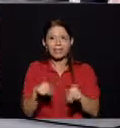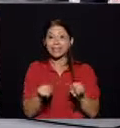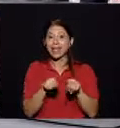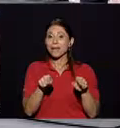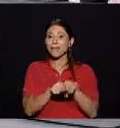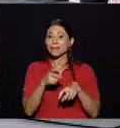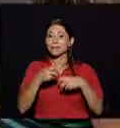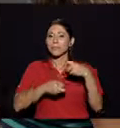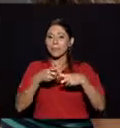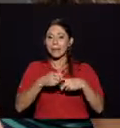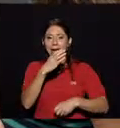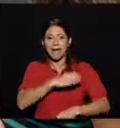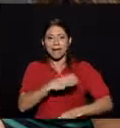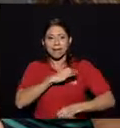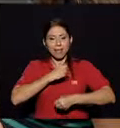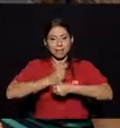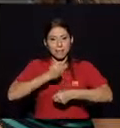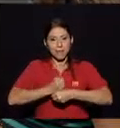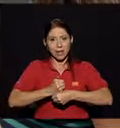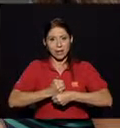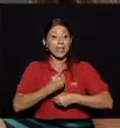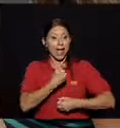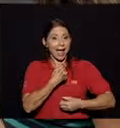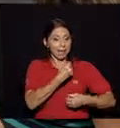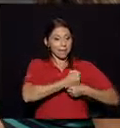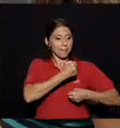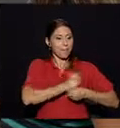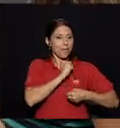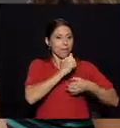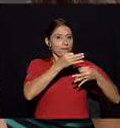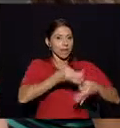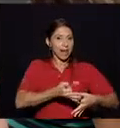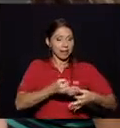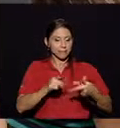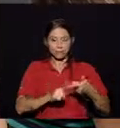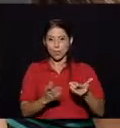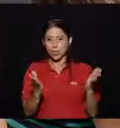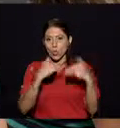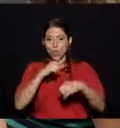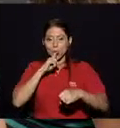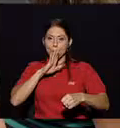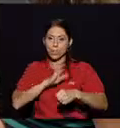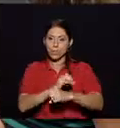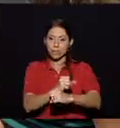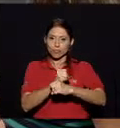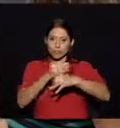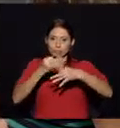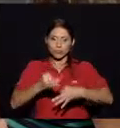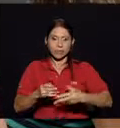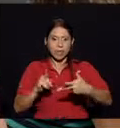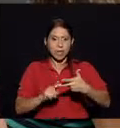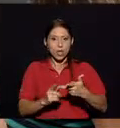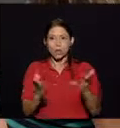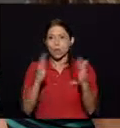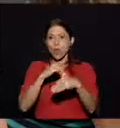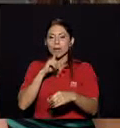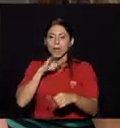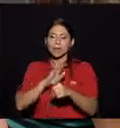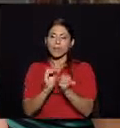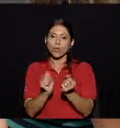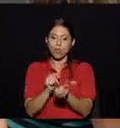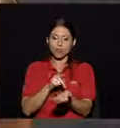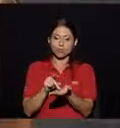de calidad del empleo que estamos generando. Tenemos empleo informal, tenemos incumplimiento de garantías laborales, incumplimiento del salario